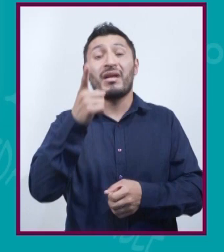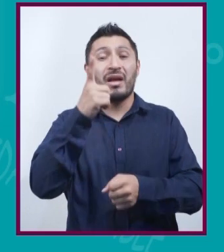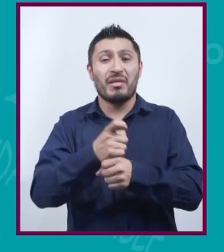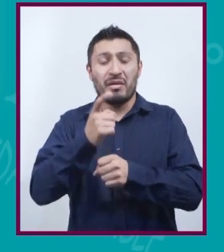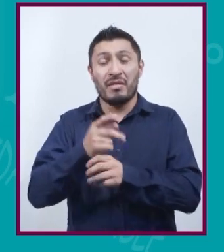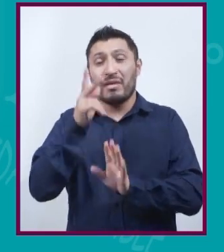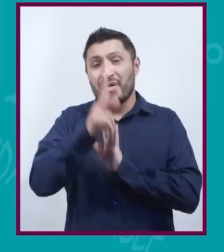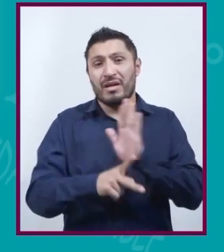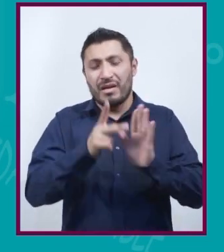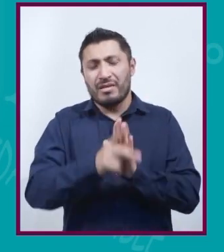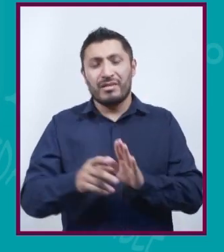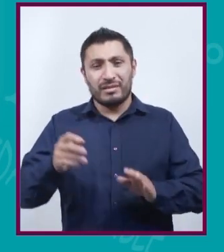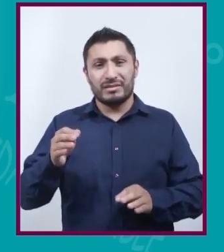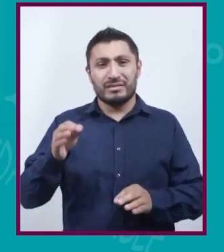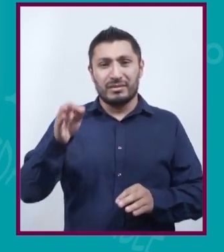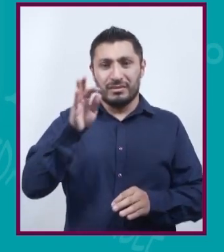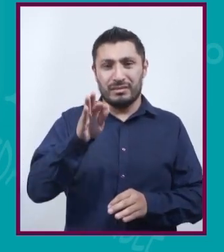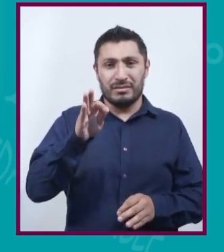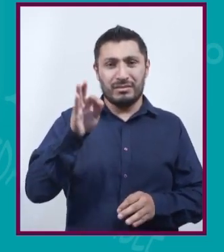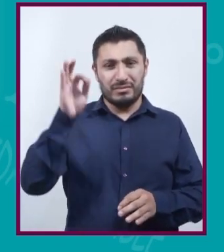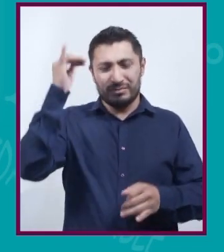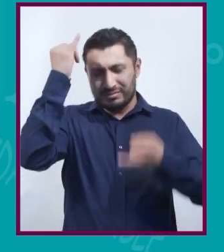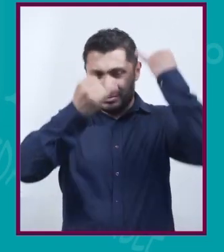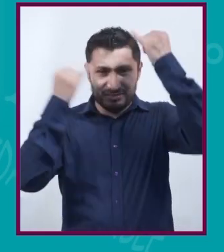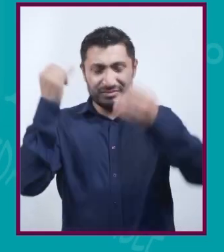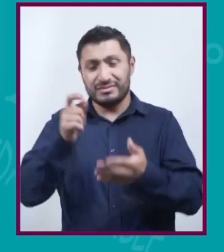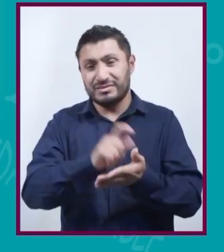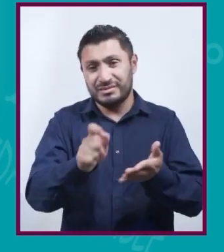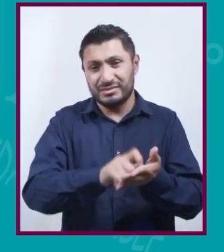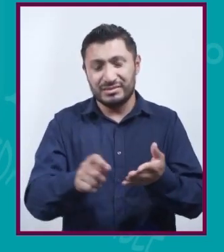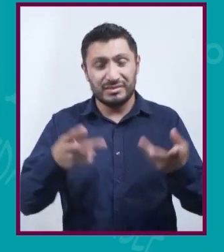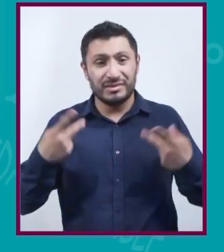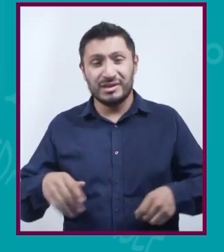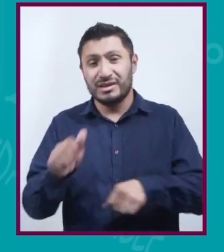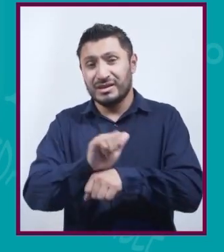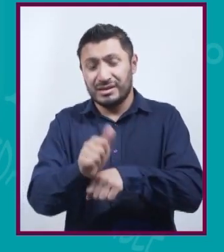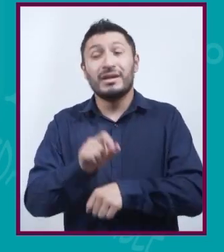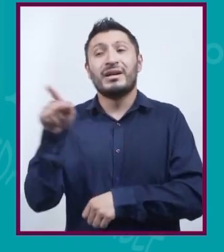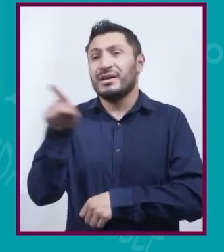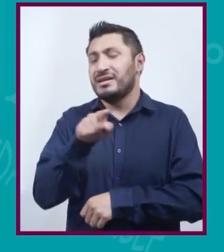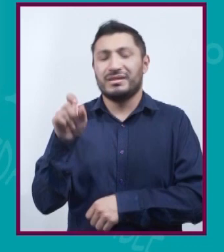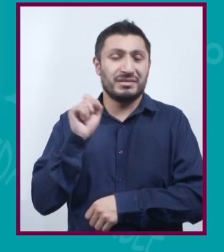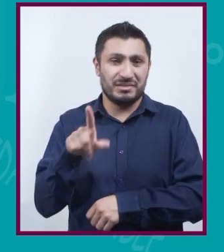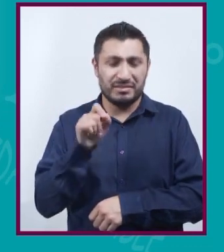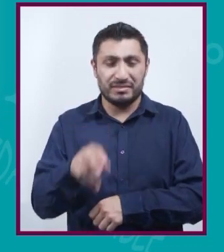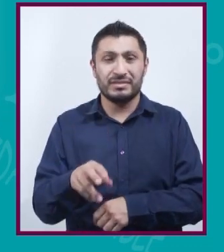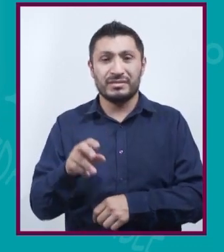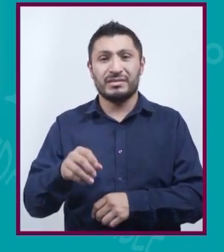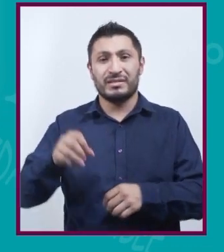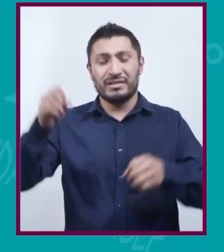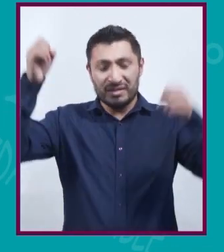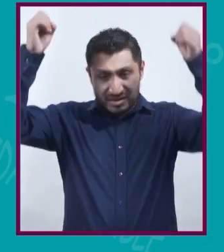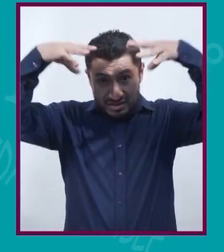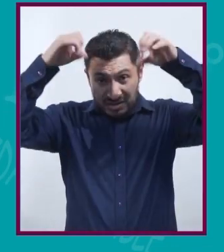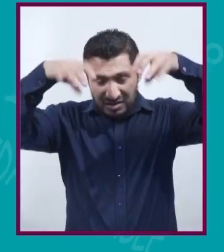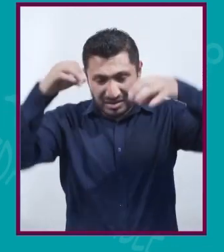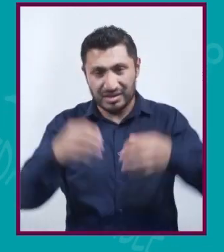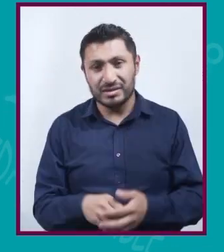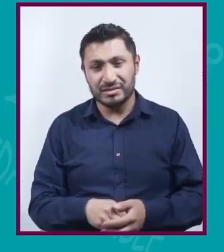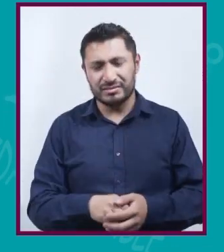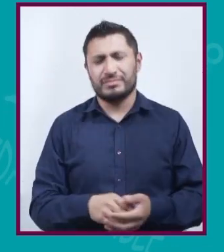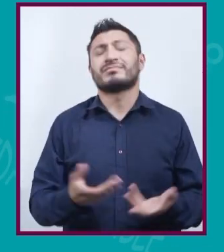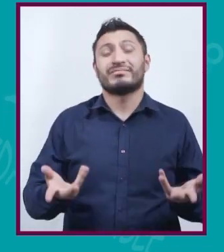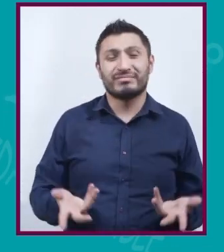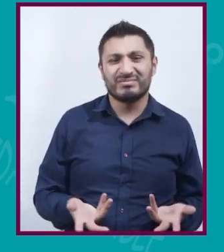de ficción, con un libreto y actores que, por cierto, eran ellos mismos, El regador regado. Esperen, aguanten un